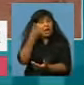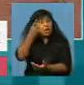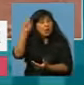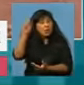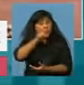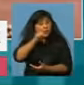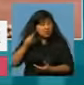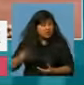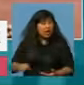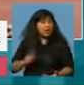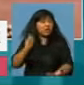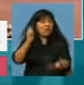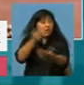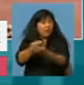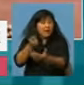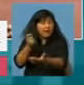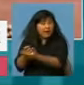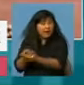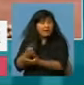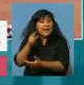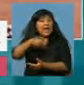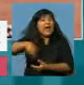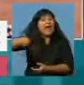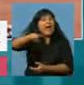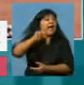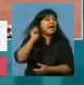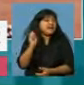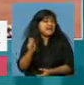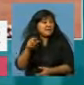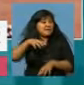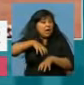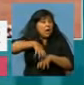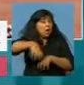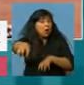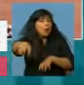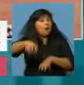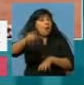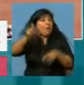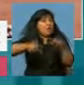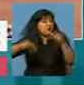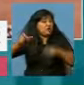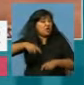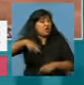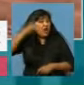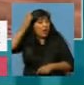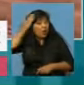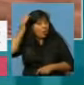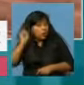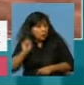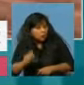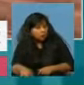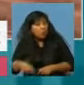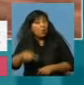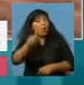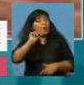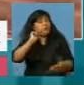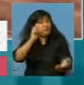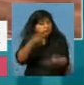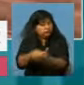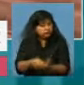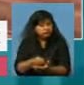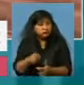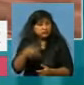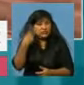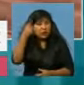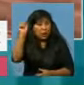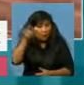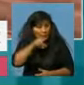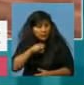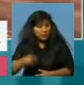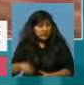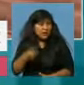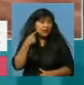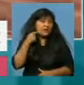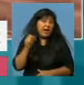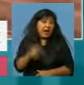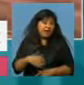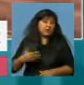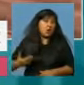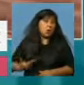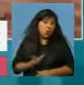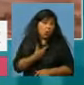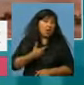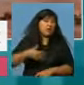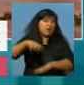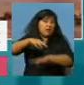utilidad de este proyecto a las comunidades indígenas que son en propiedad comunitaria propietaria de las tierras